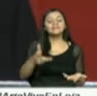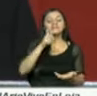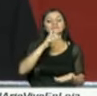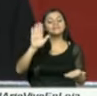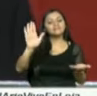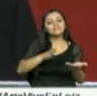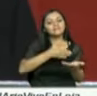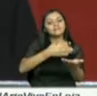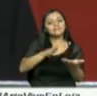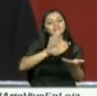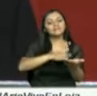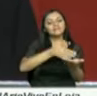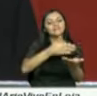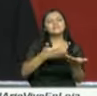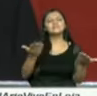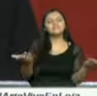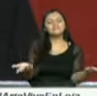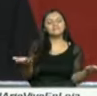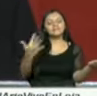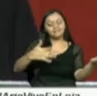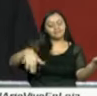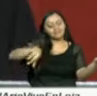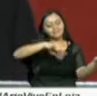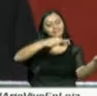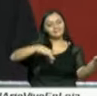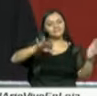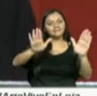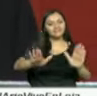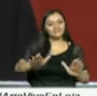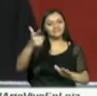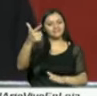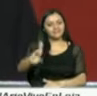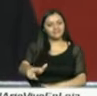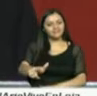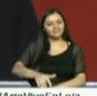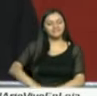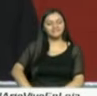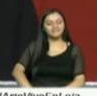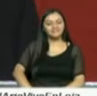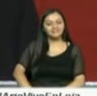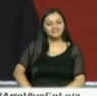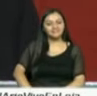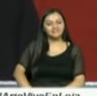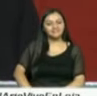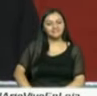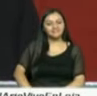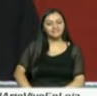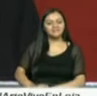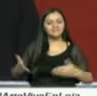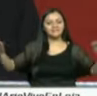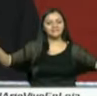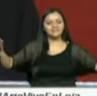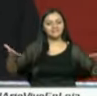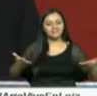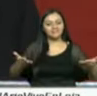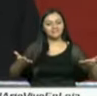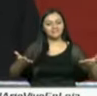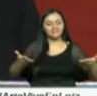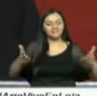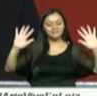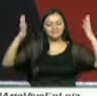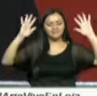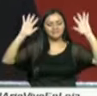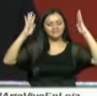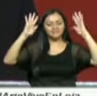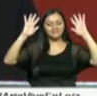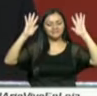musical, la espléndida Orquesta Sinfónica de Loja. Vamos a recibir con un enorme